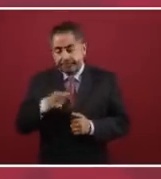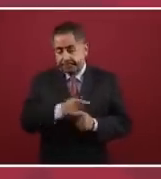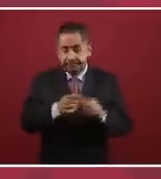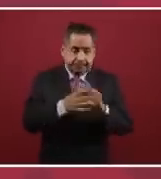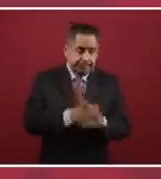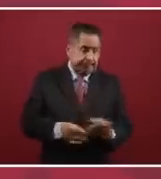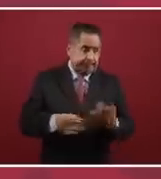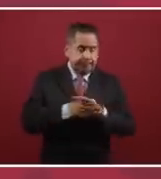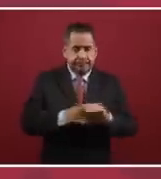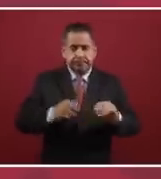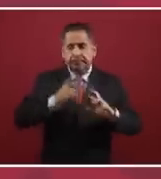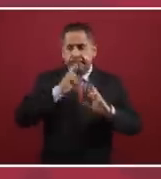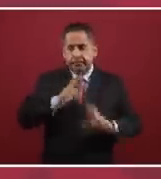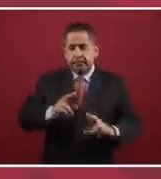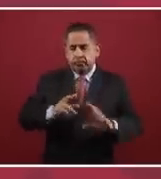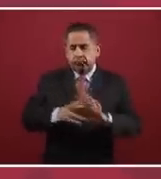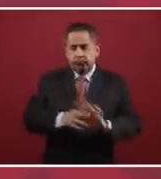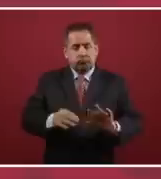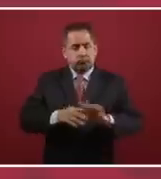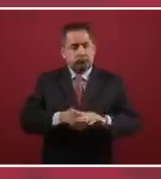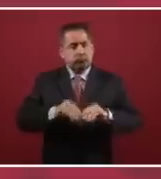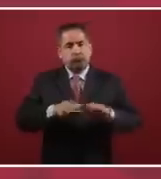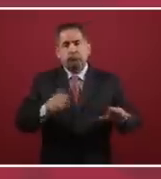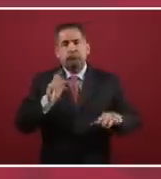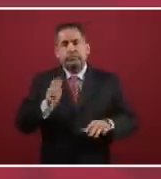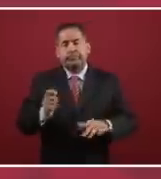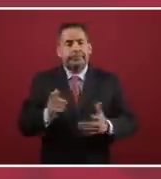hizo un reporte,